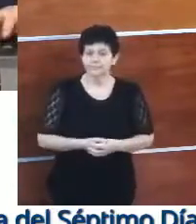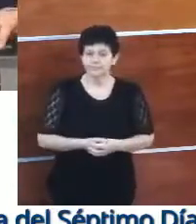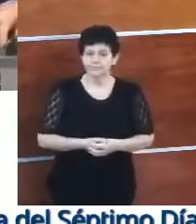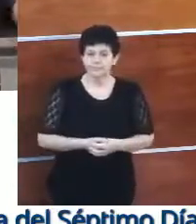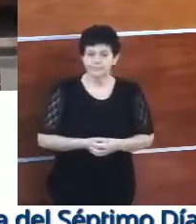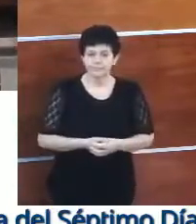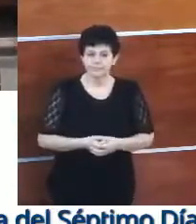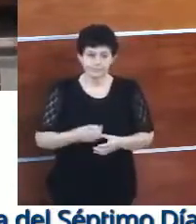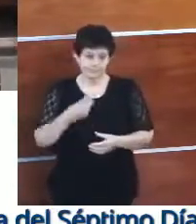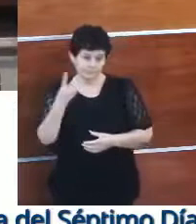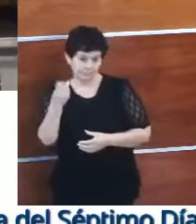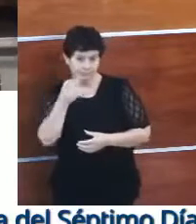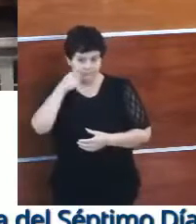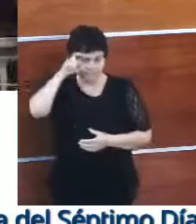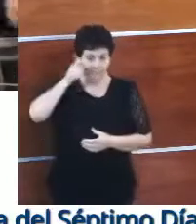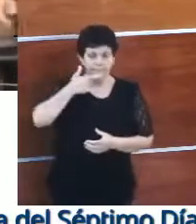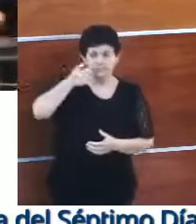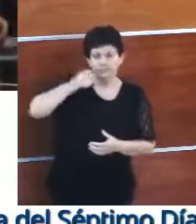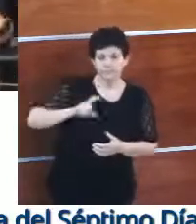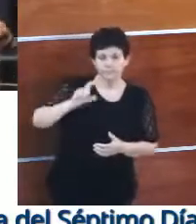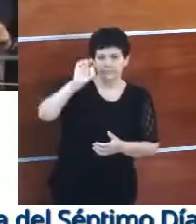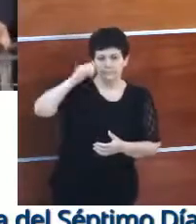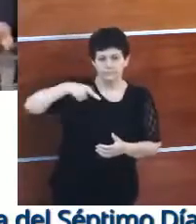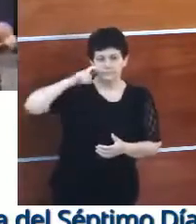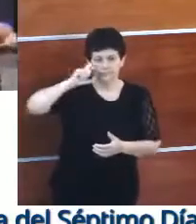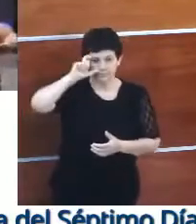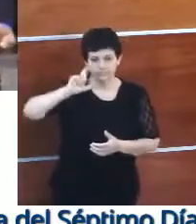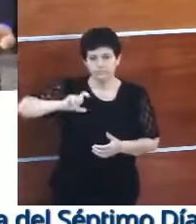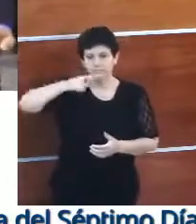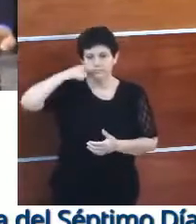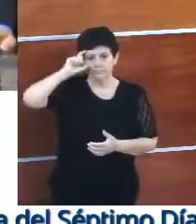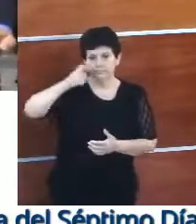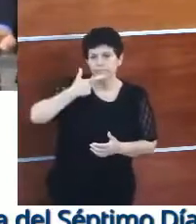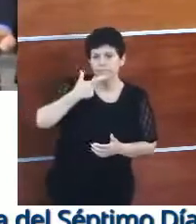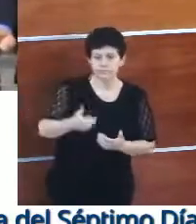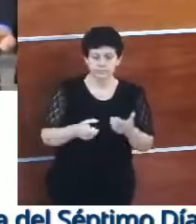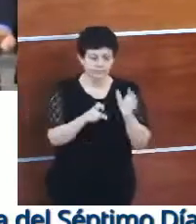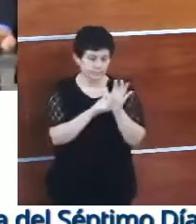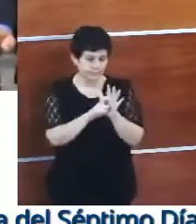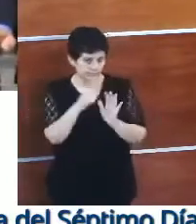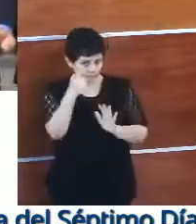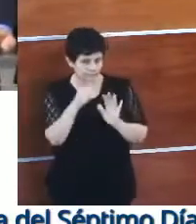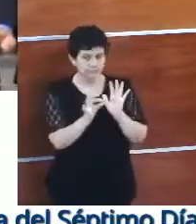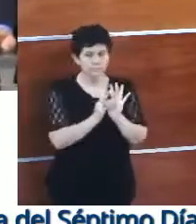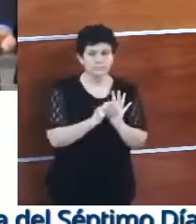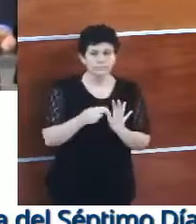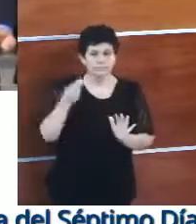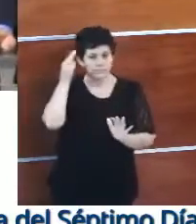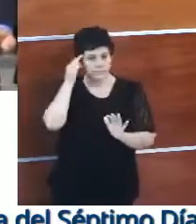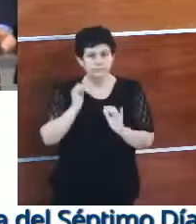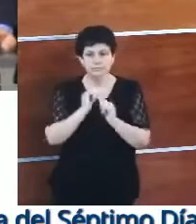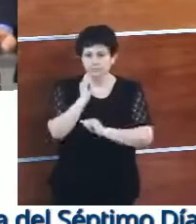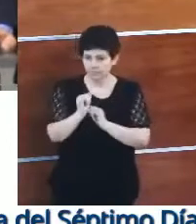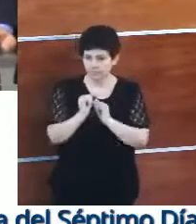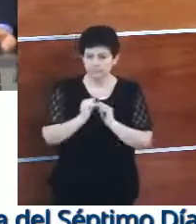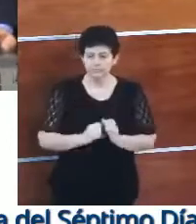En 2 Tesalonicenses el apóstol Pablo usa otro término en el capítulo 1, verso 9.